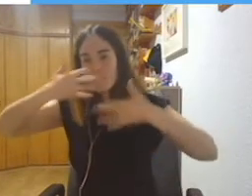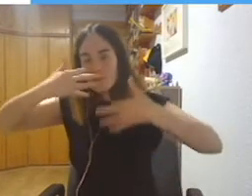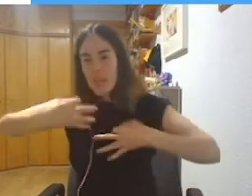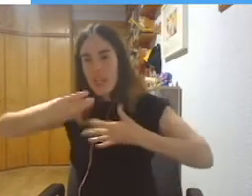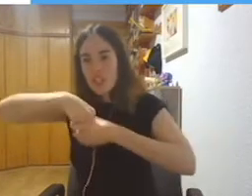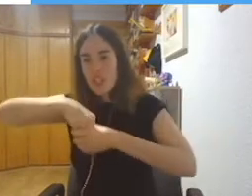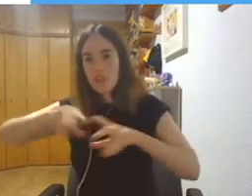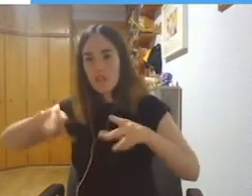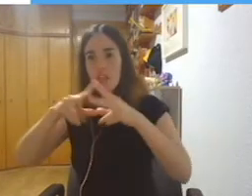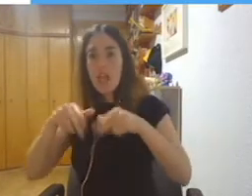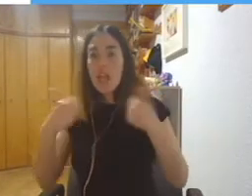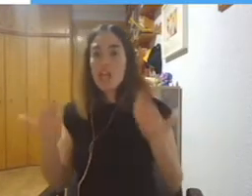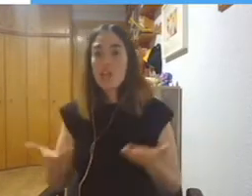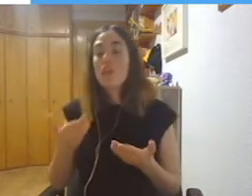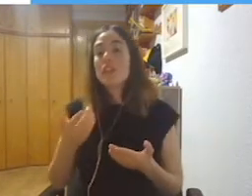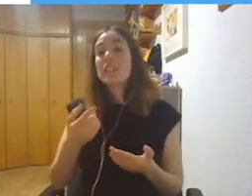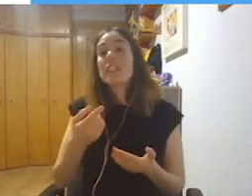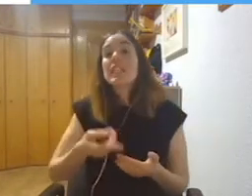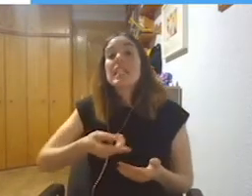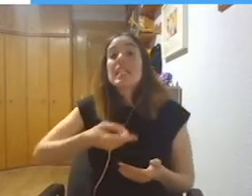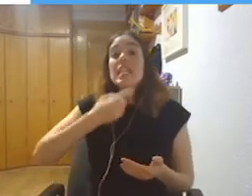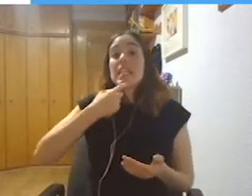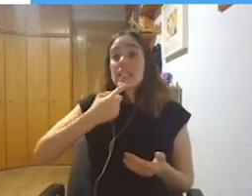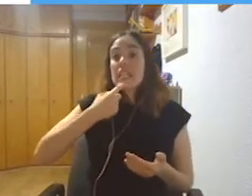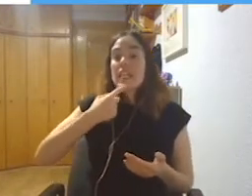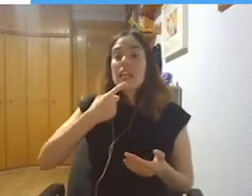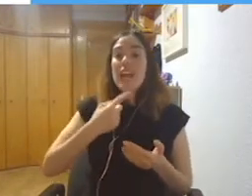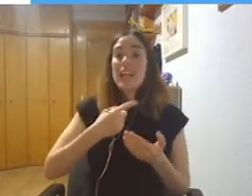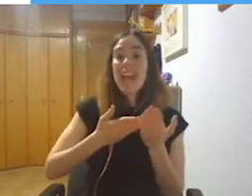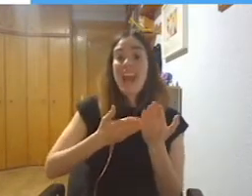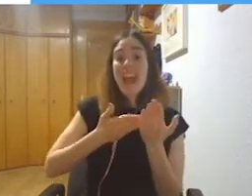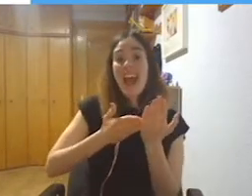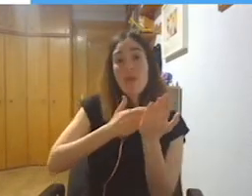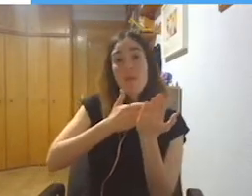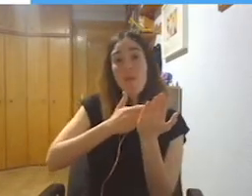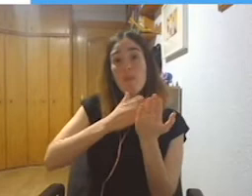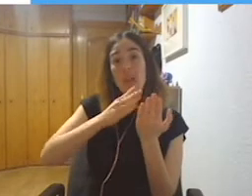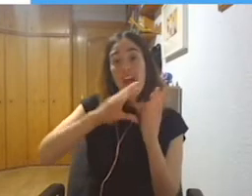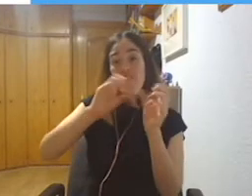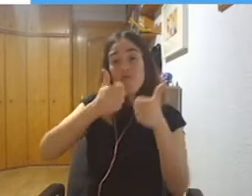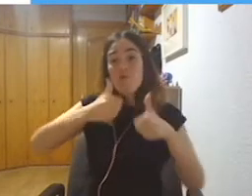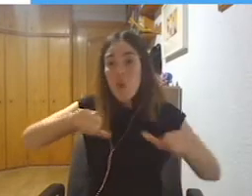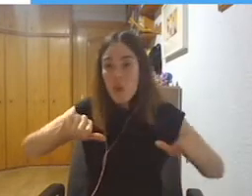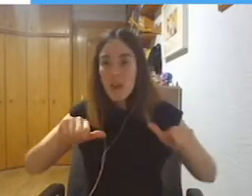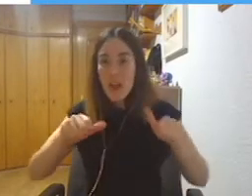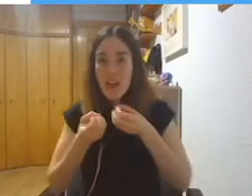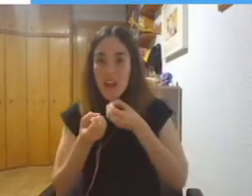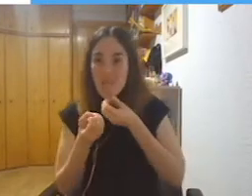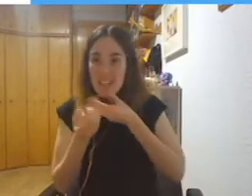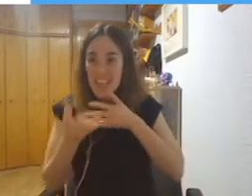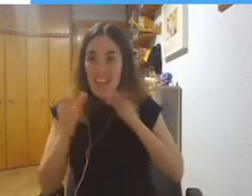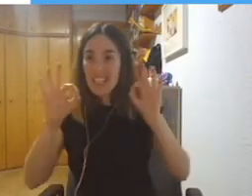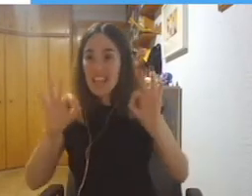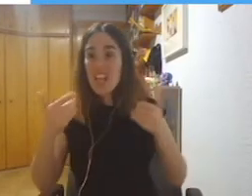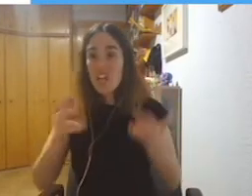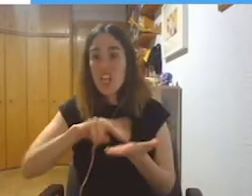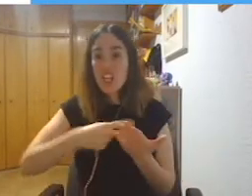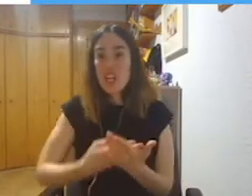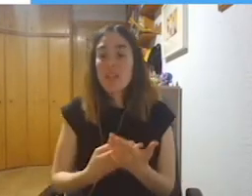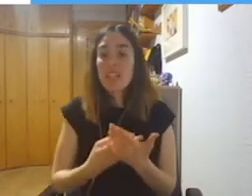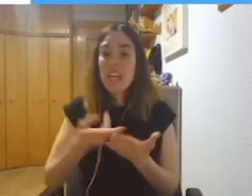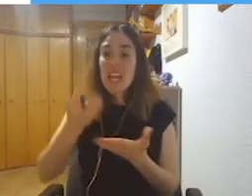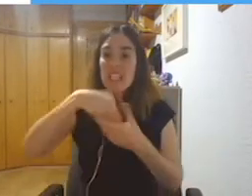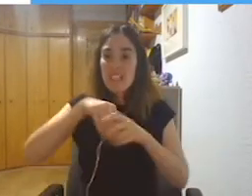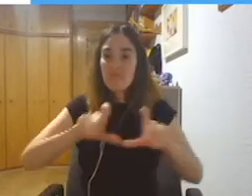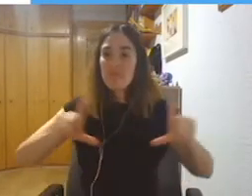el medio es el mensaje. Y ahora mismo, teniendo más intérpretes de lengua de signos en nuestras televisiones y